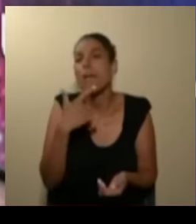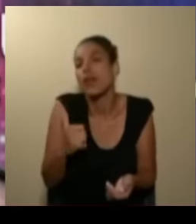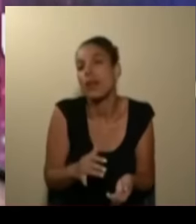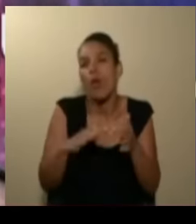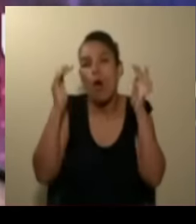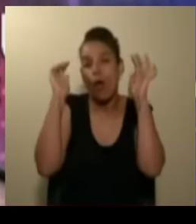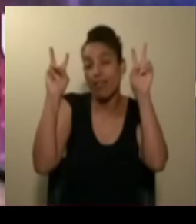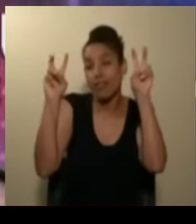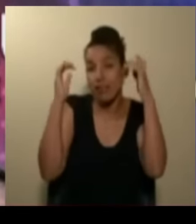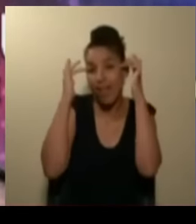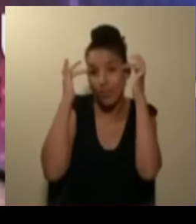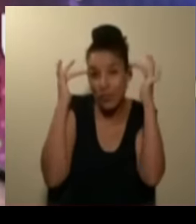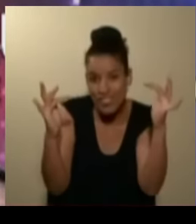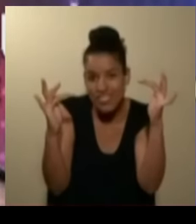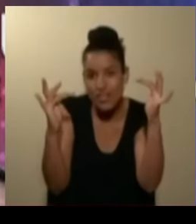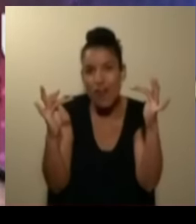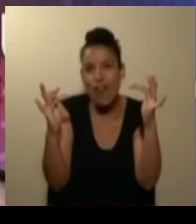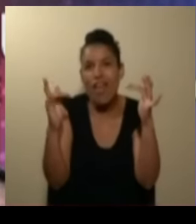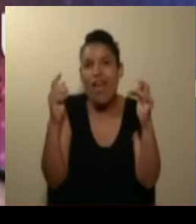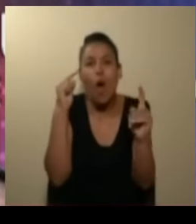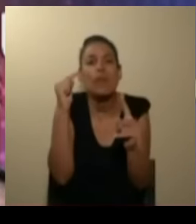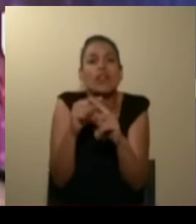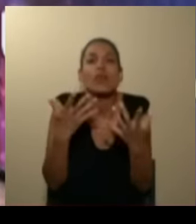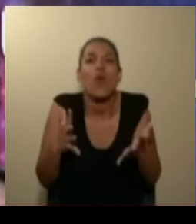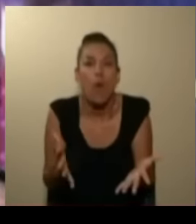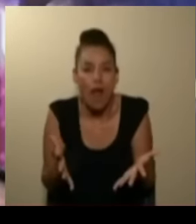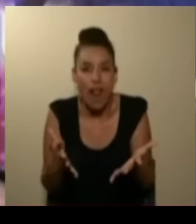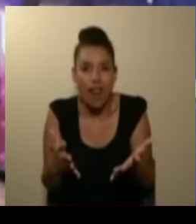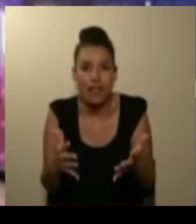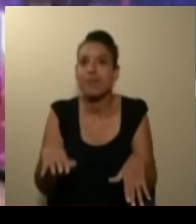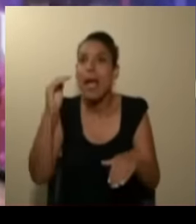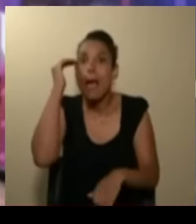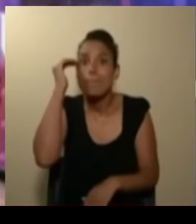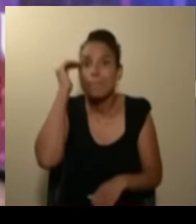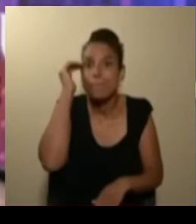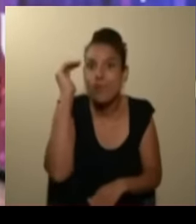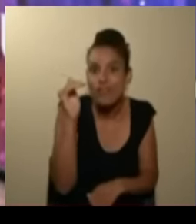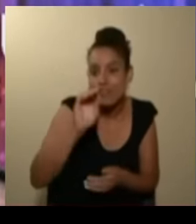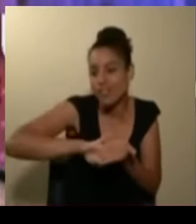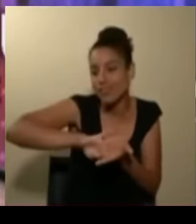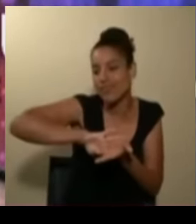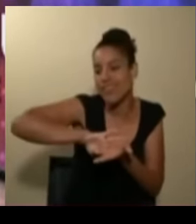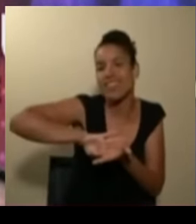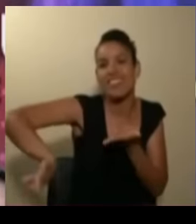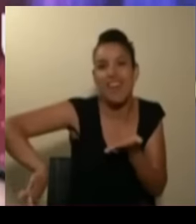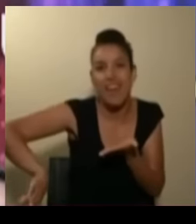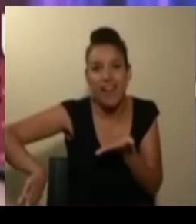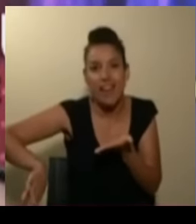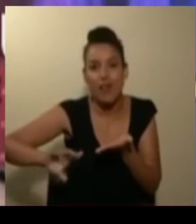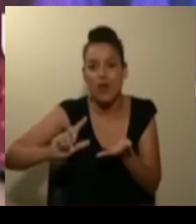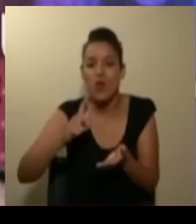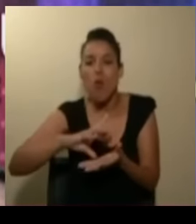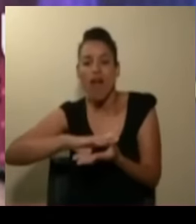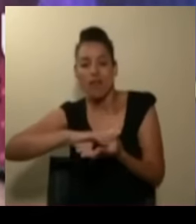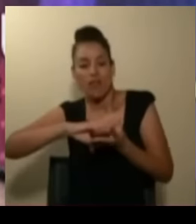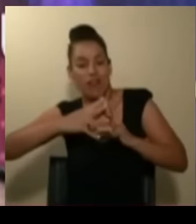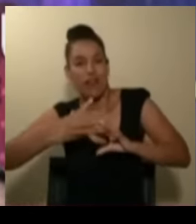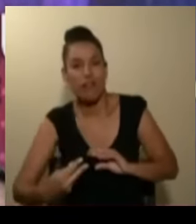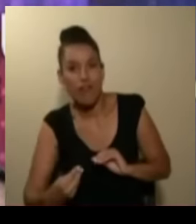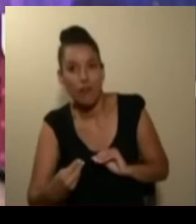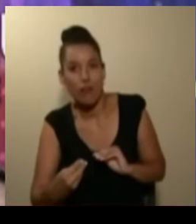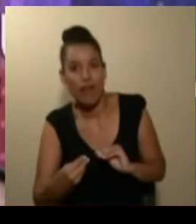qué se apunta? A excluir la participación de maestras y profesores. No hay una reforma, no están los